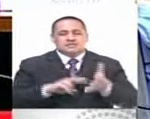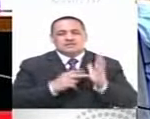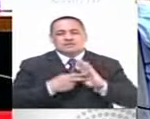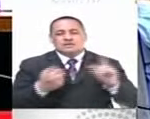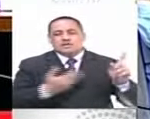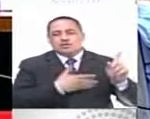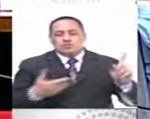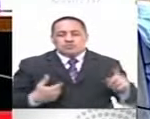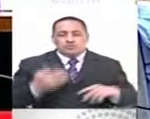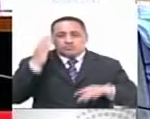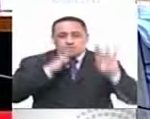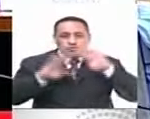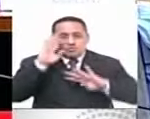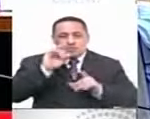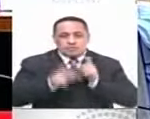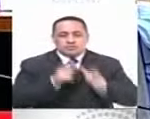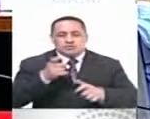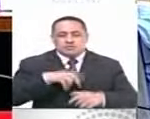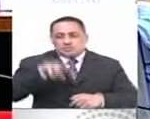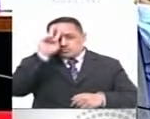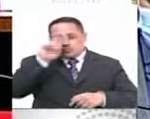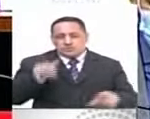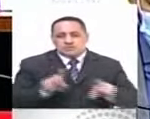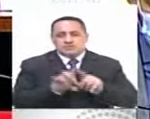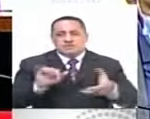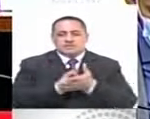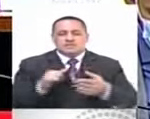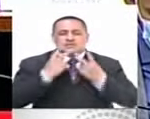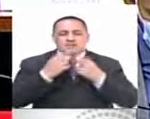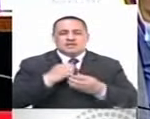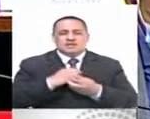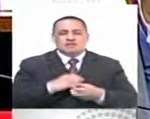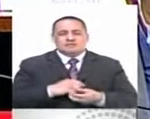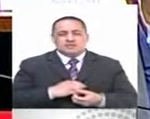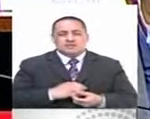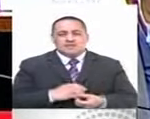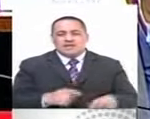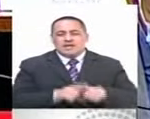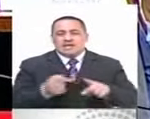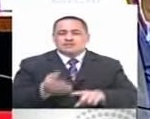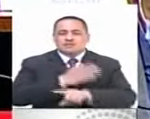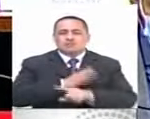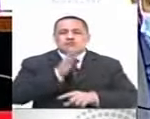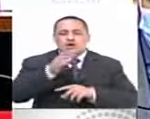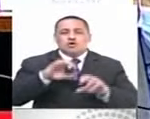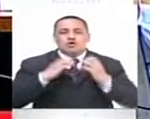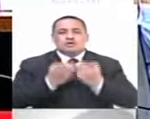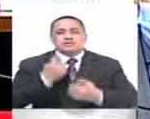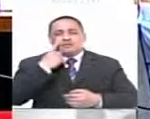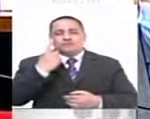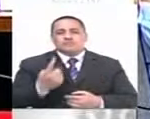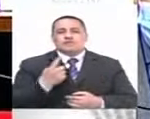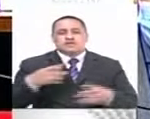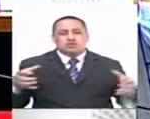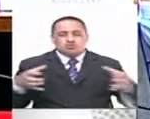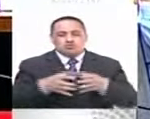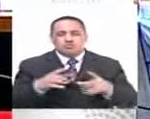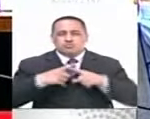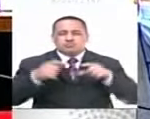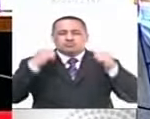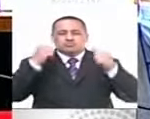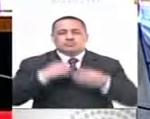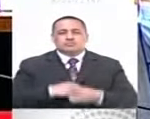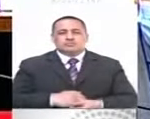dice que se preocupa del pueblo. Están ahí reclamando. Había una sola congresista presente en esa